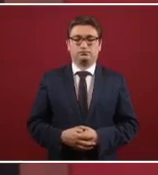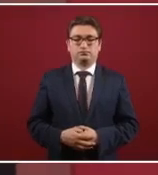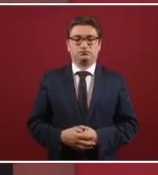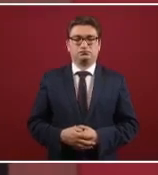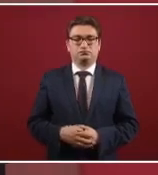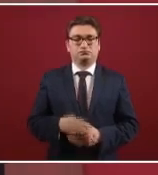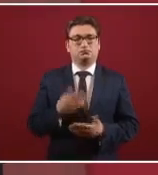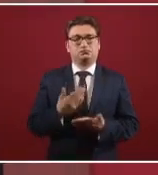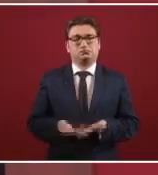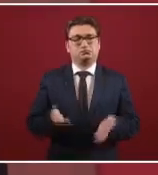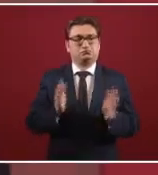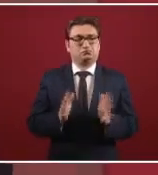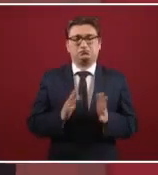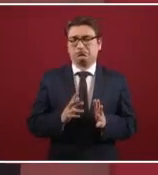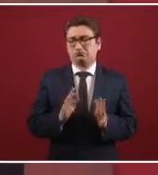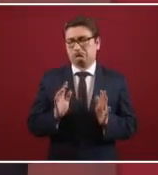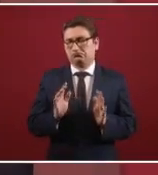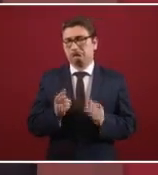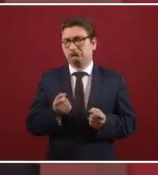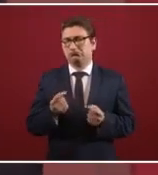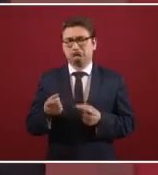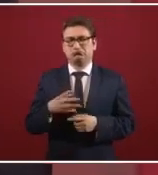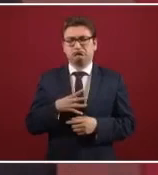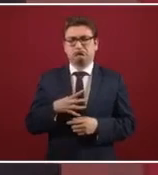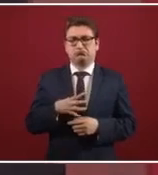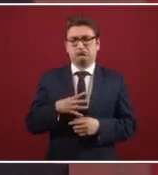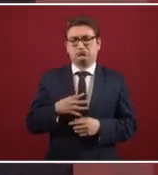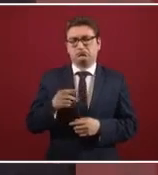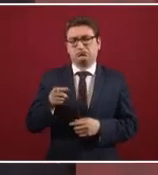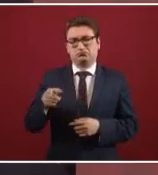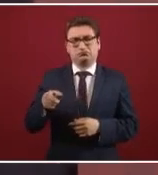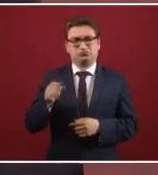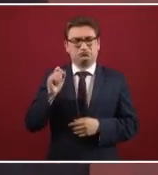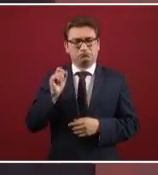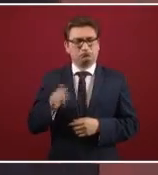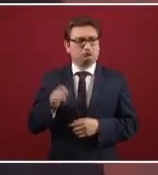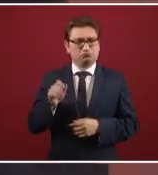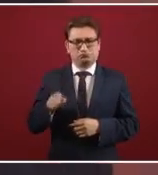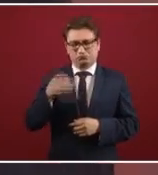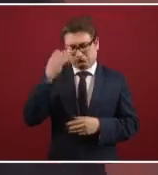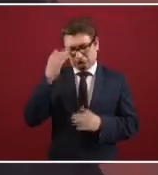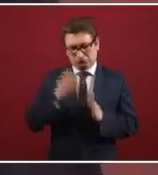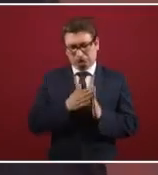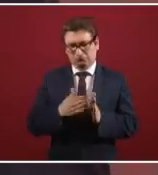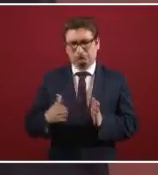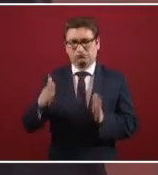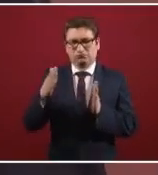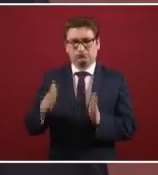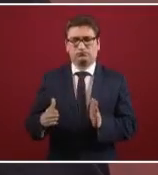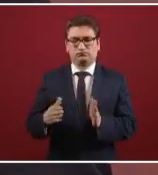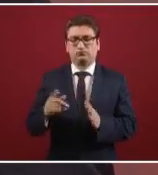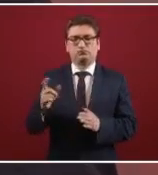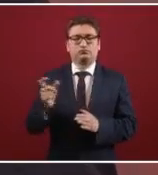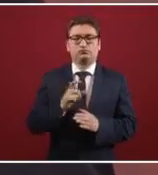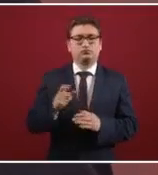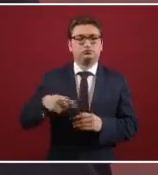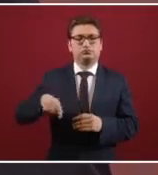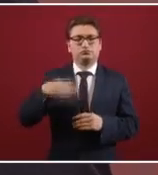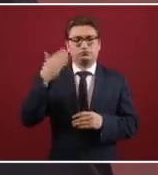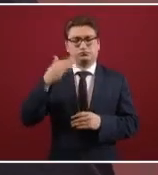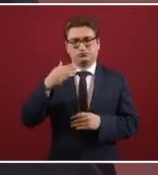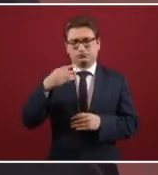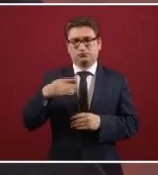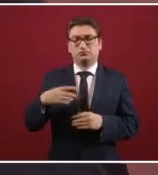ya el que está y él también durante este periodo a partir de que ya nadie puede ganar más